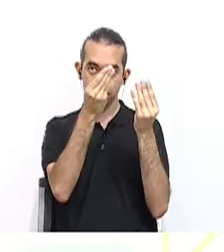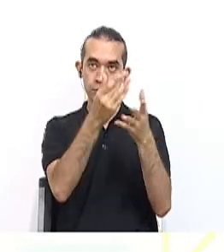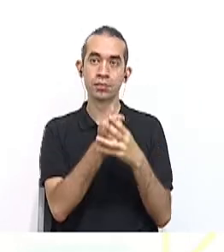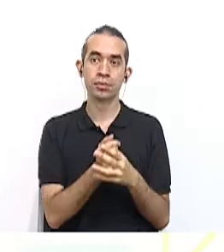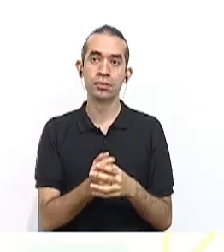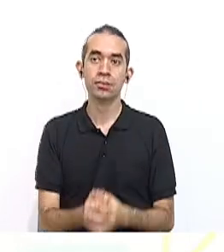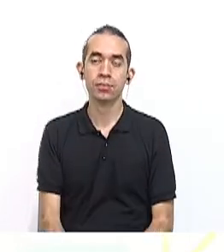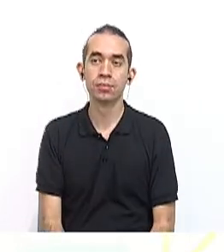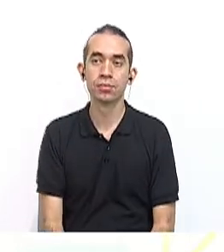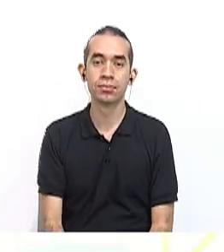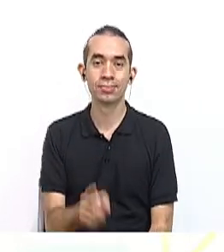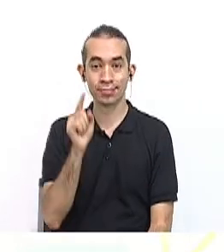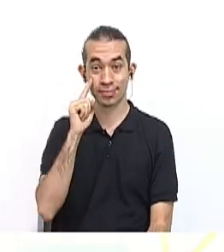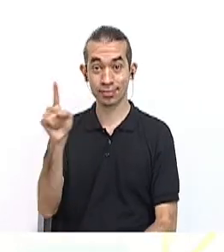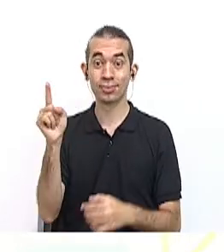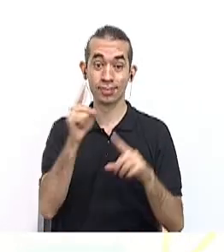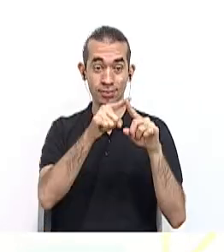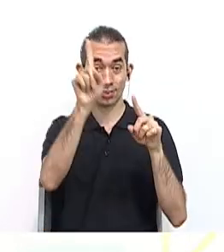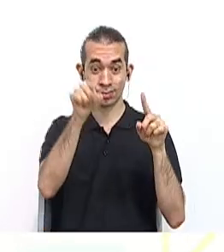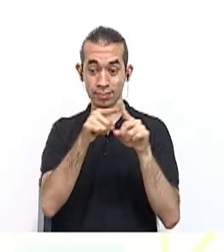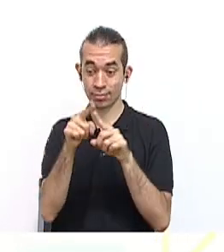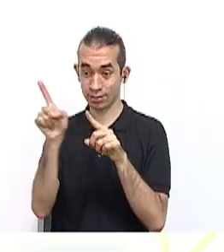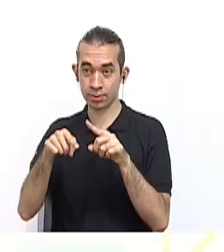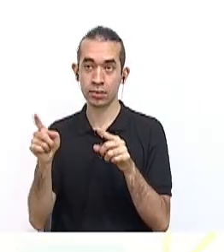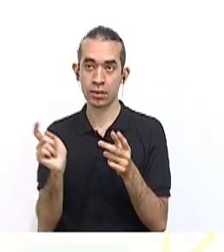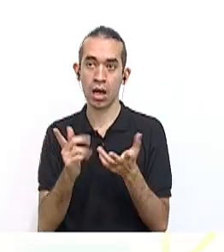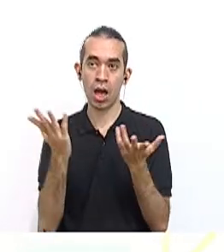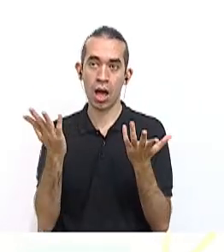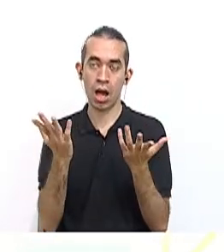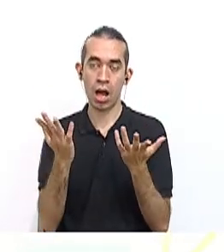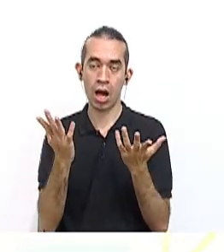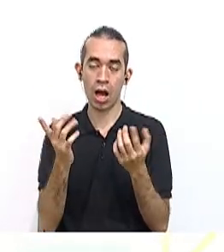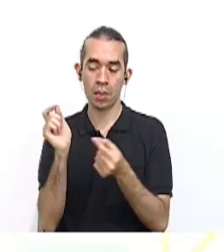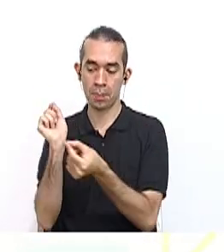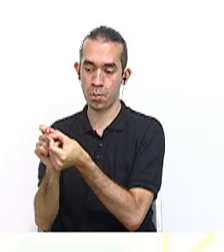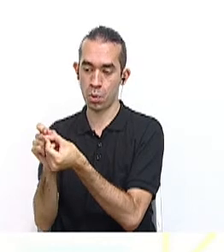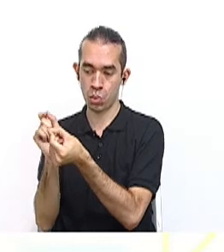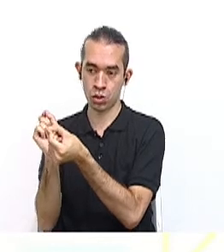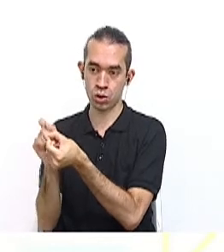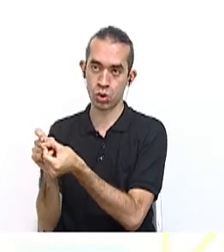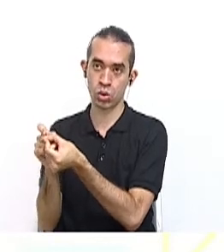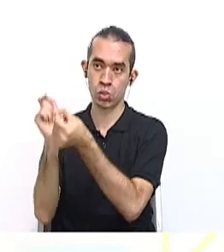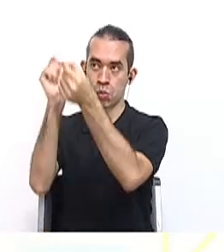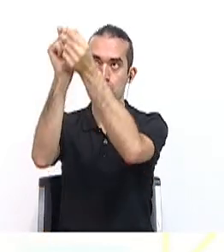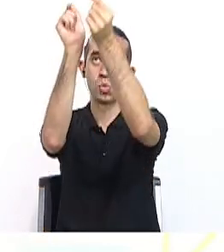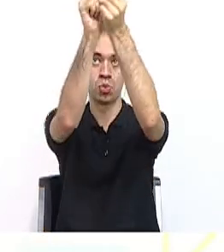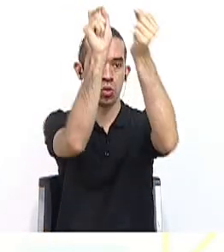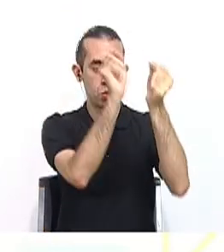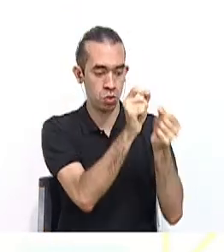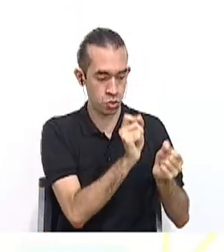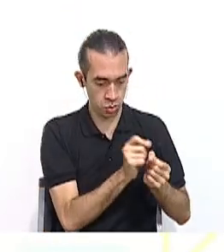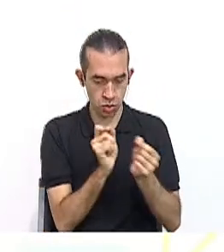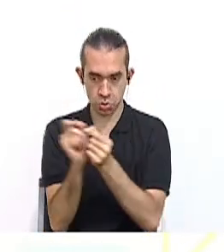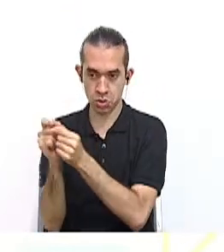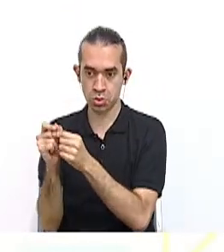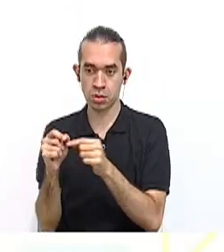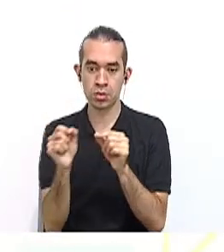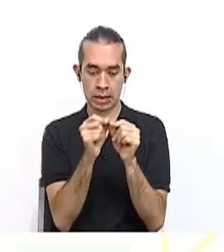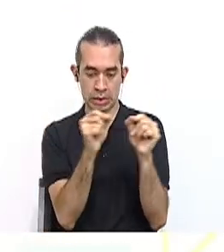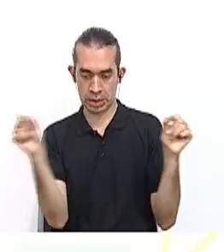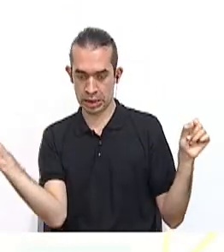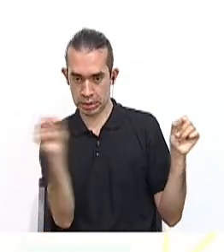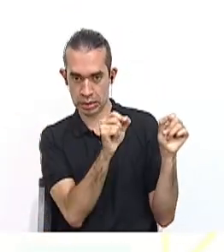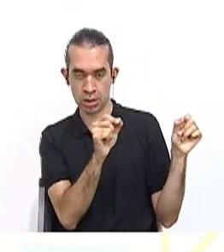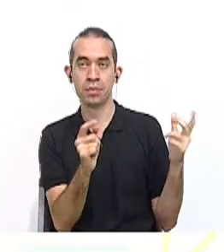hay en esos triángulos puntos colineales. Recordemos que los puntos colineales están